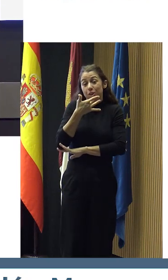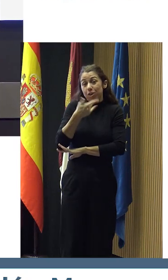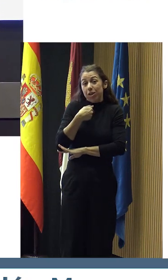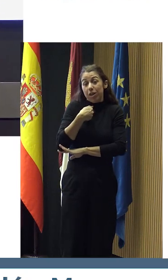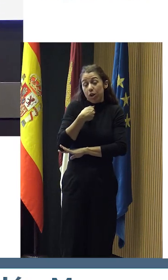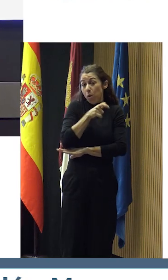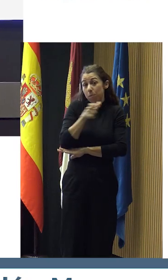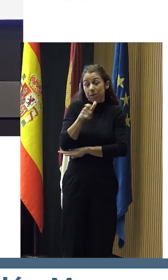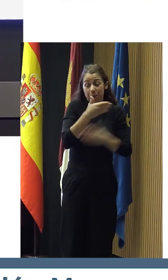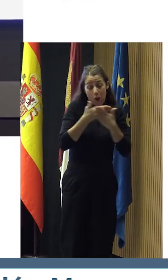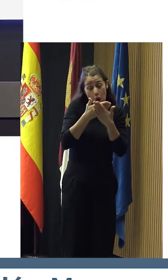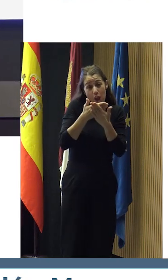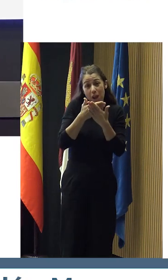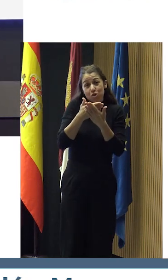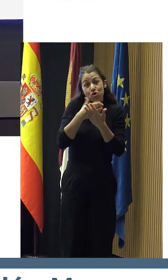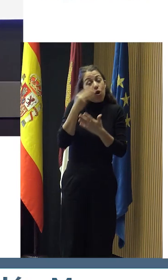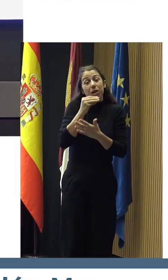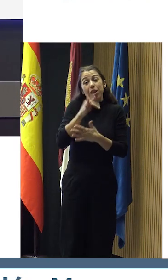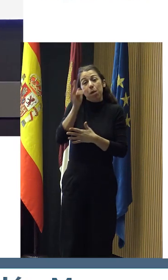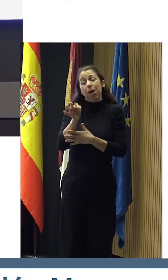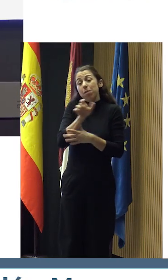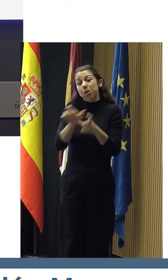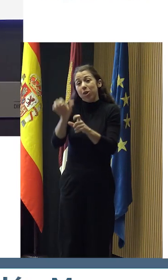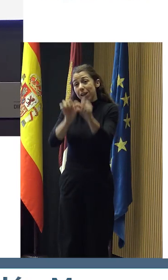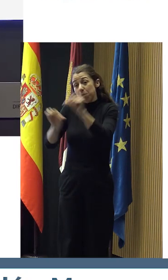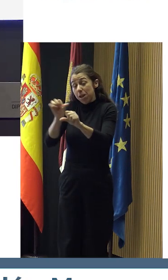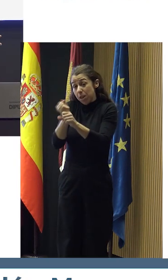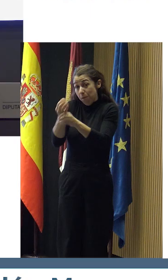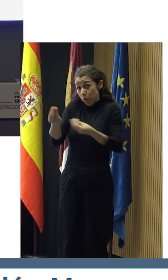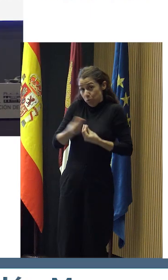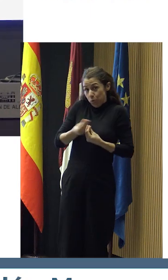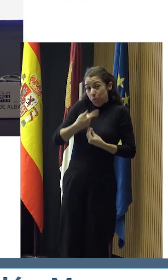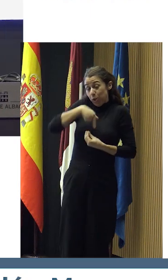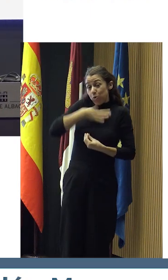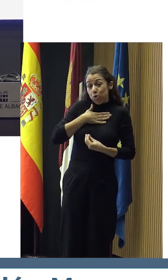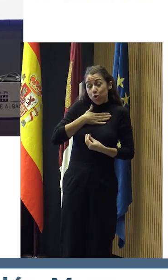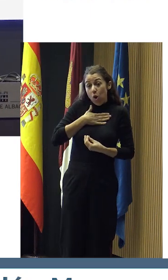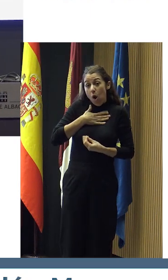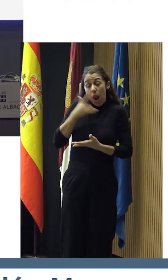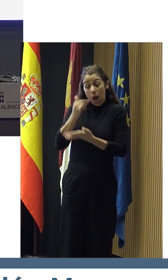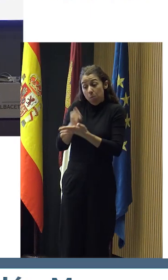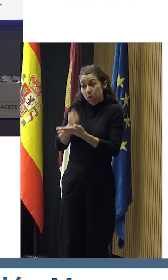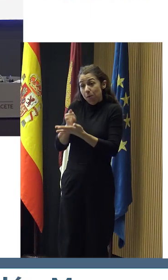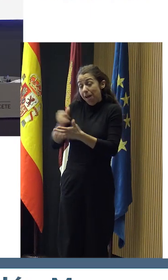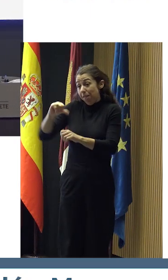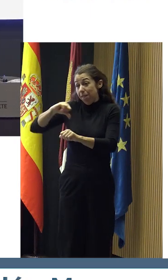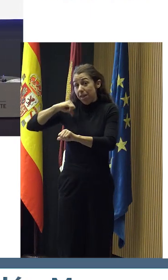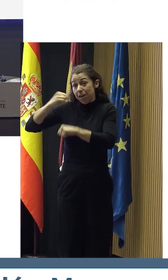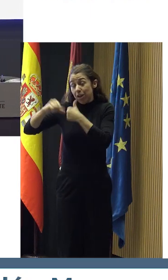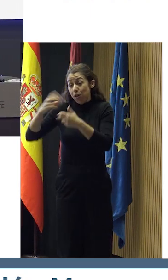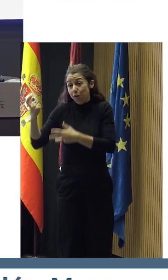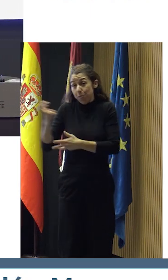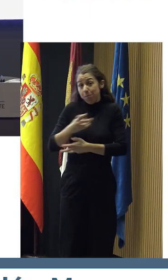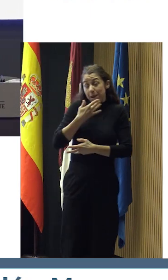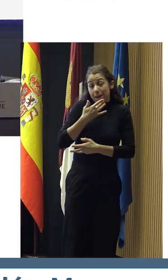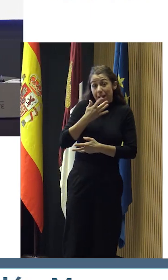investigadores jóvenes, y también con todo el equipo clínico que trabaja con nosotros, porque nosotros nos llegan las muestras desde el quirófano al